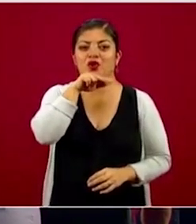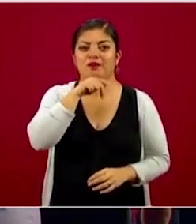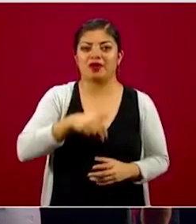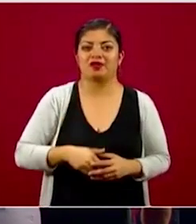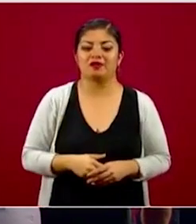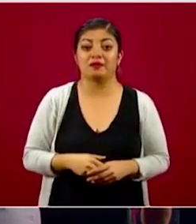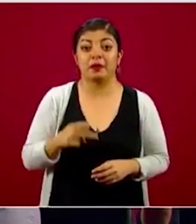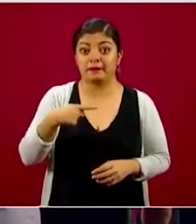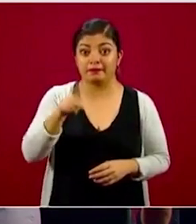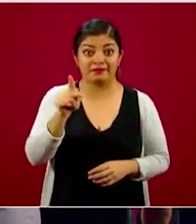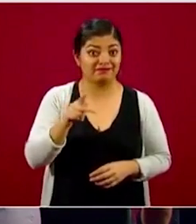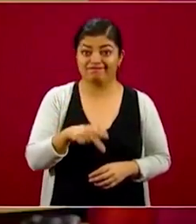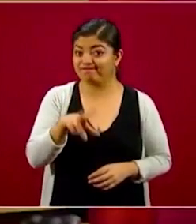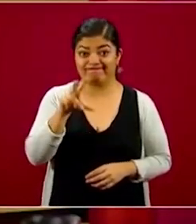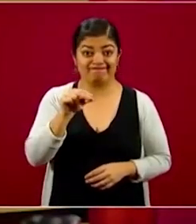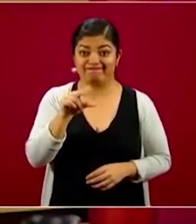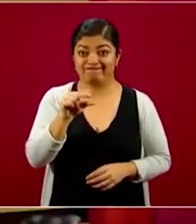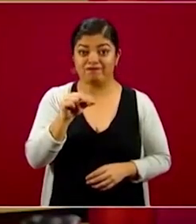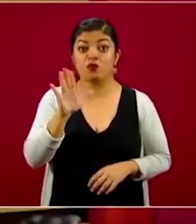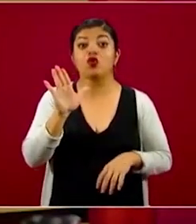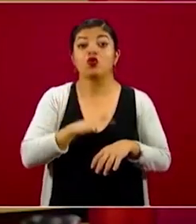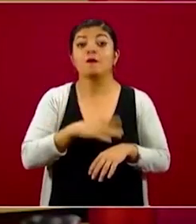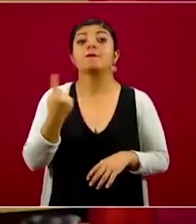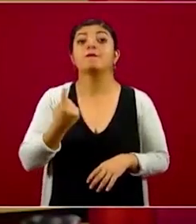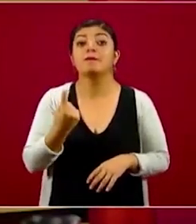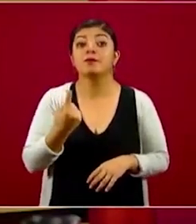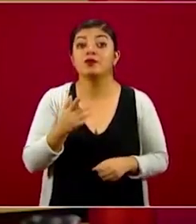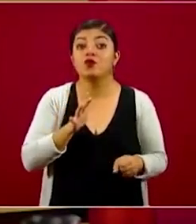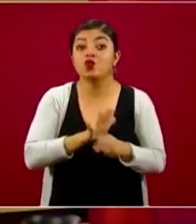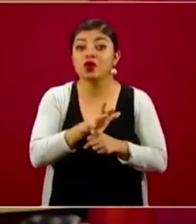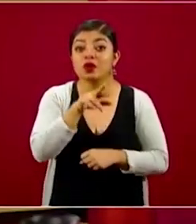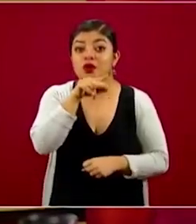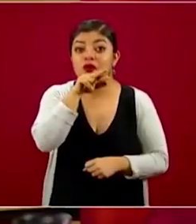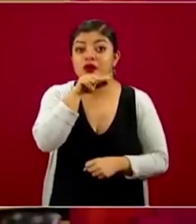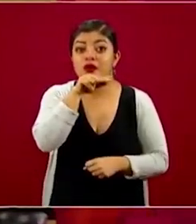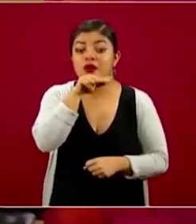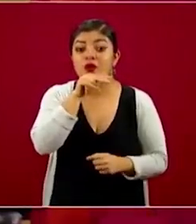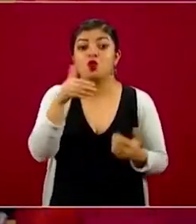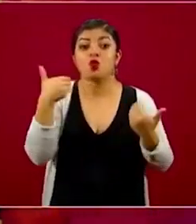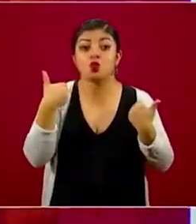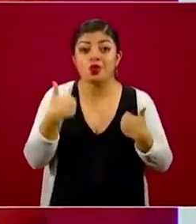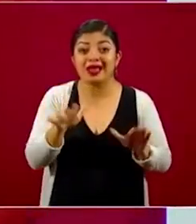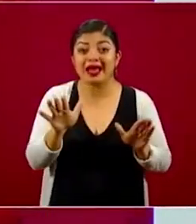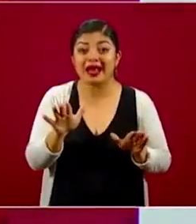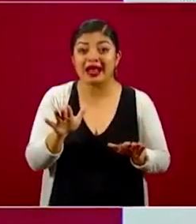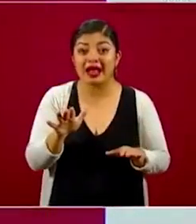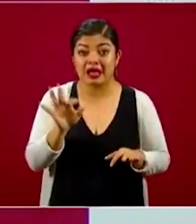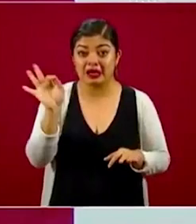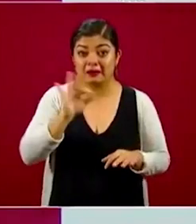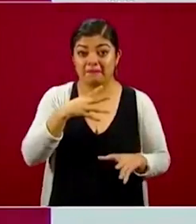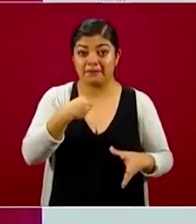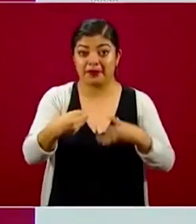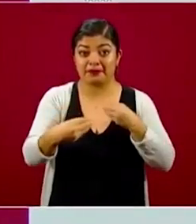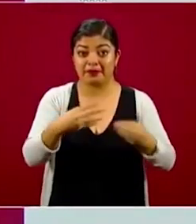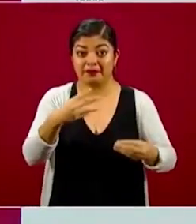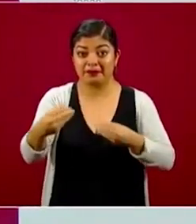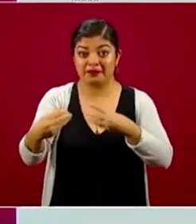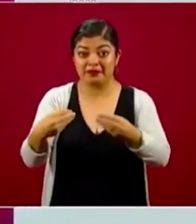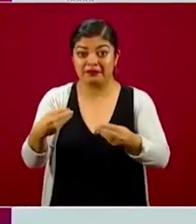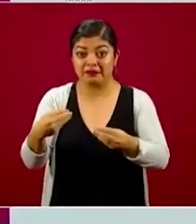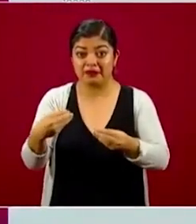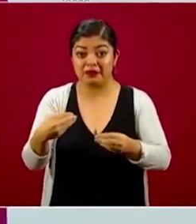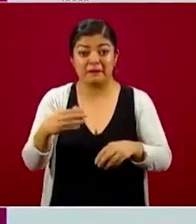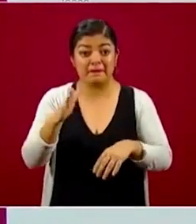pero no porque lo preocupante es que hubiéramos tenido la cantidad de casos que se puede tener